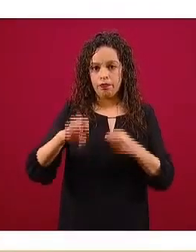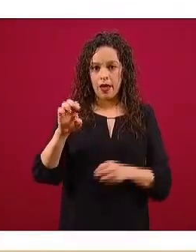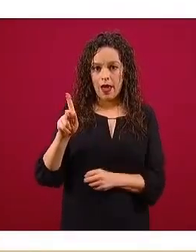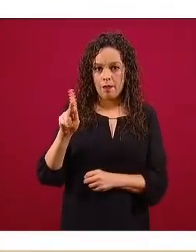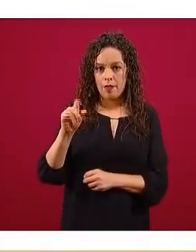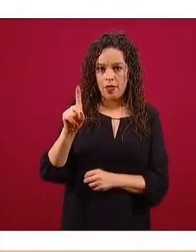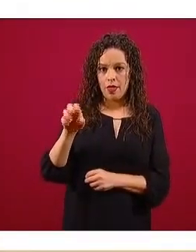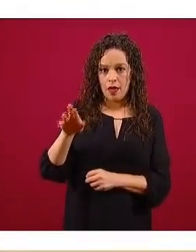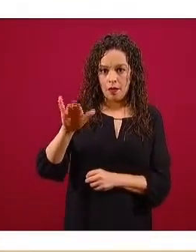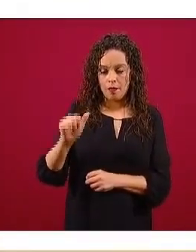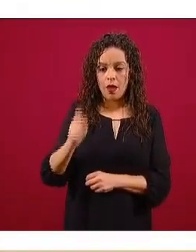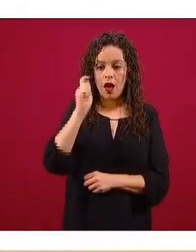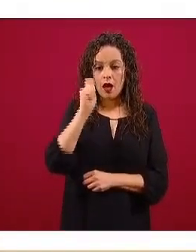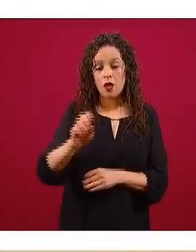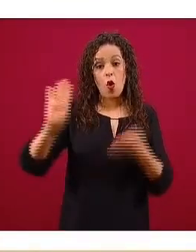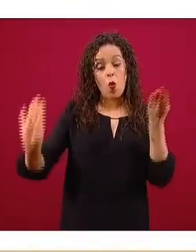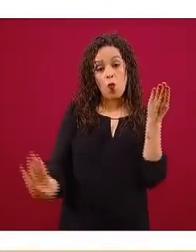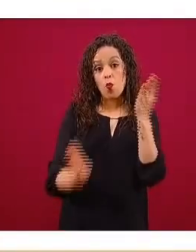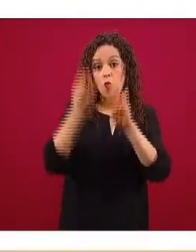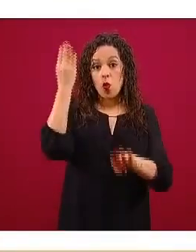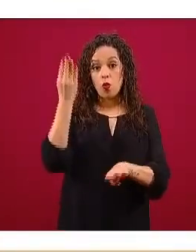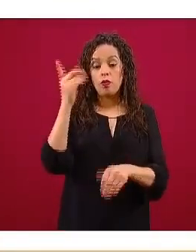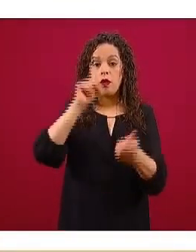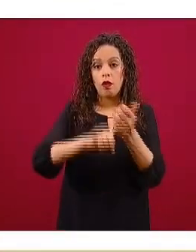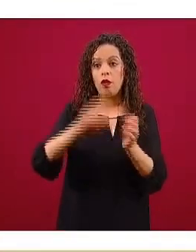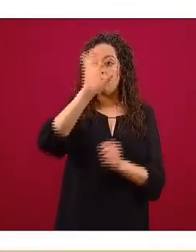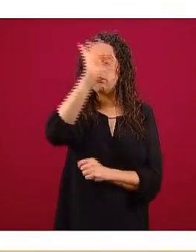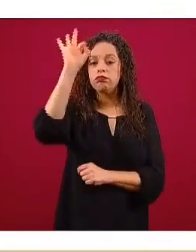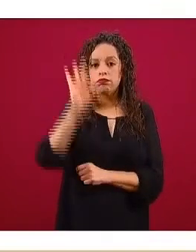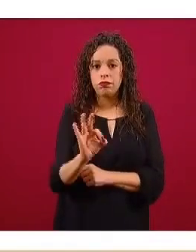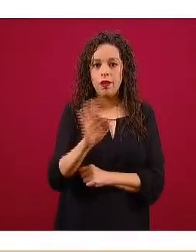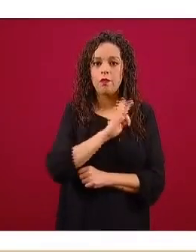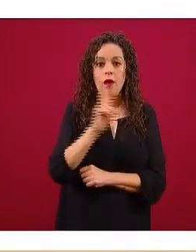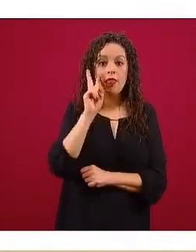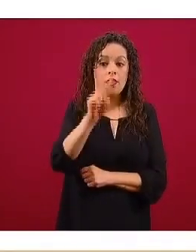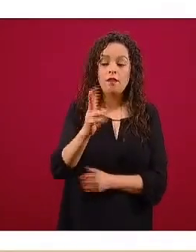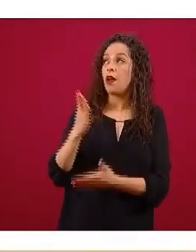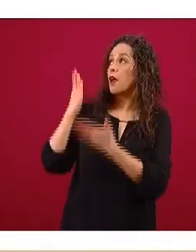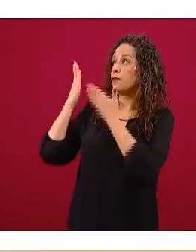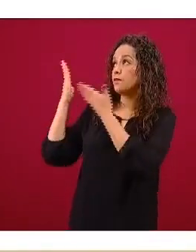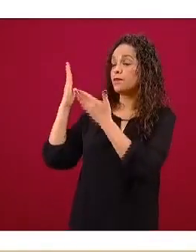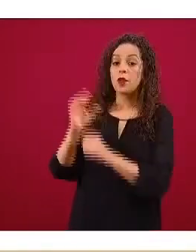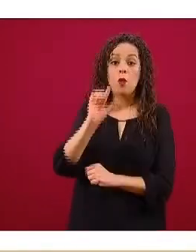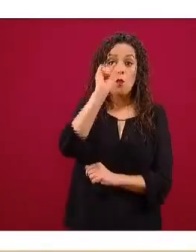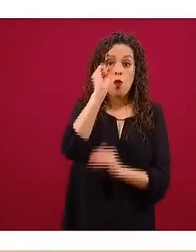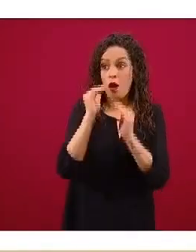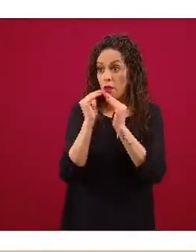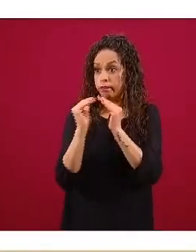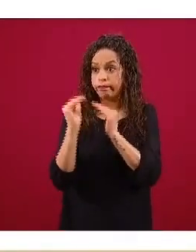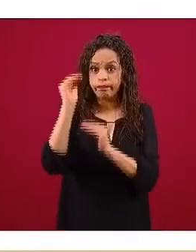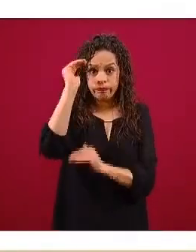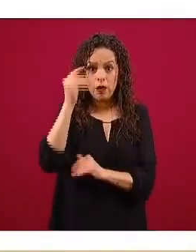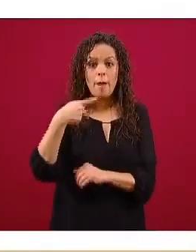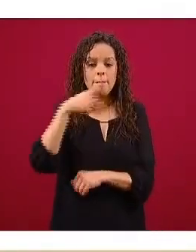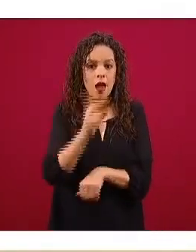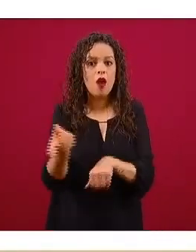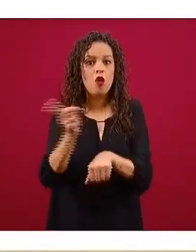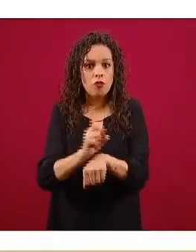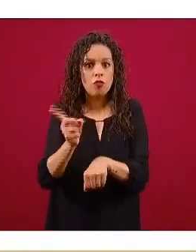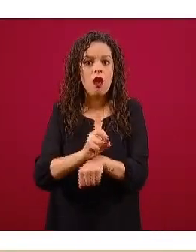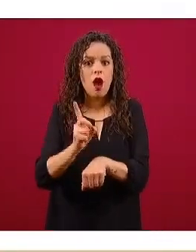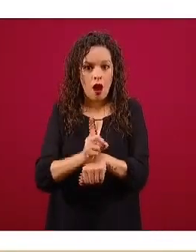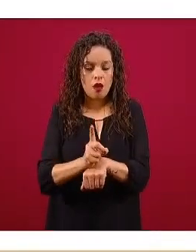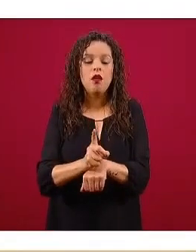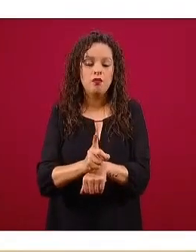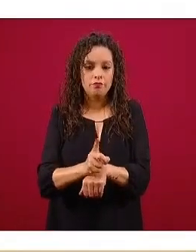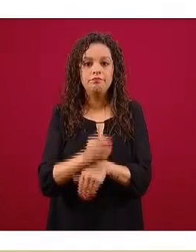cifras a nivel mundial. Vemos incrementos ligeros pero constantes de todos los días en relación a la